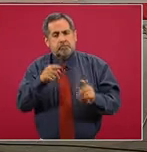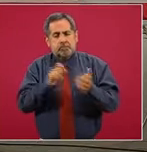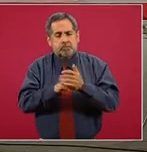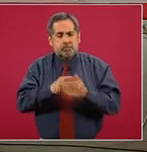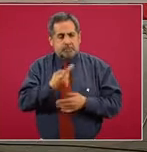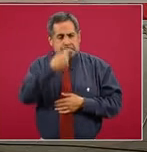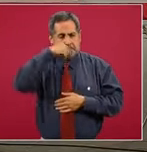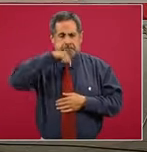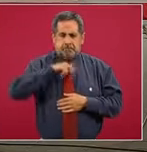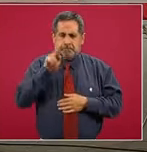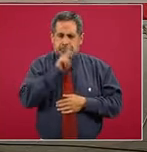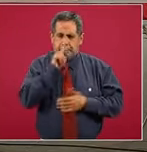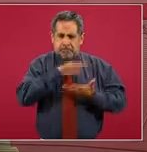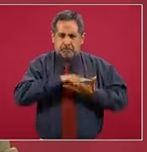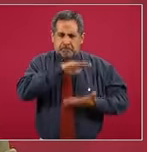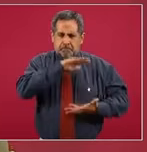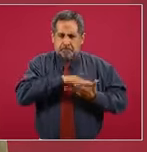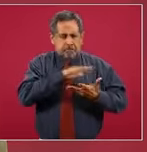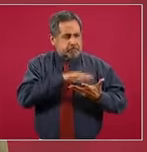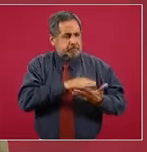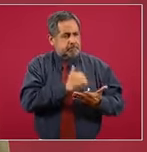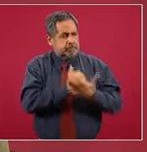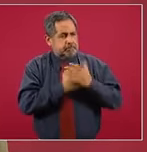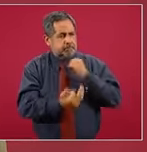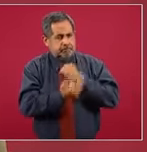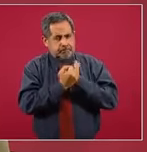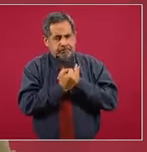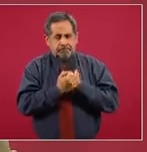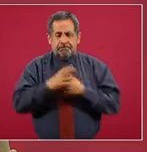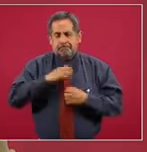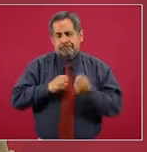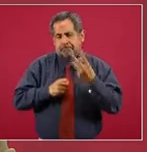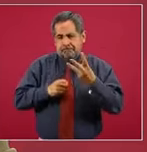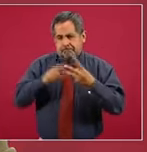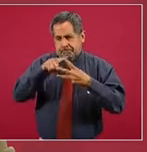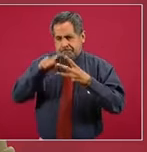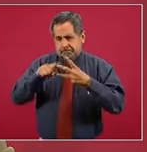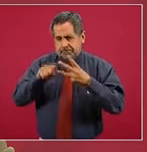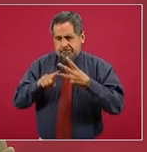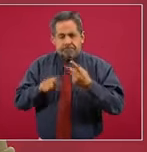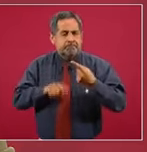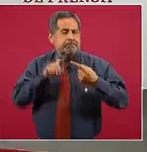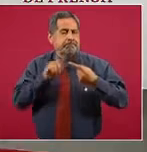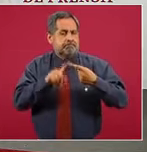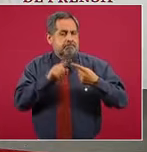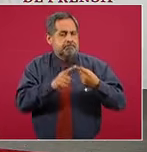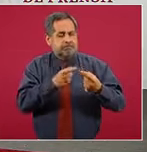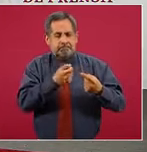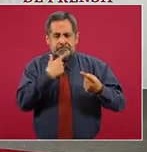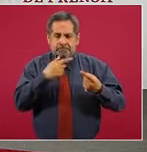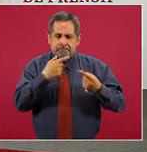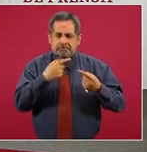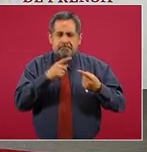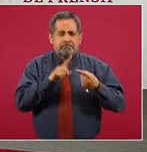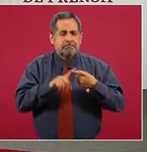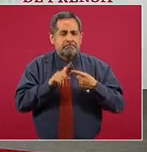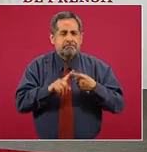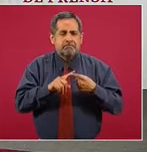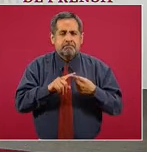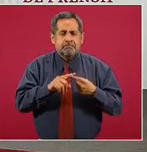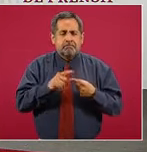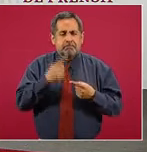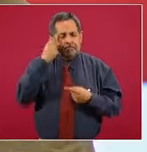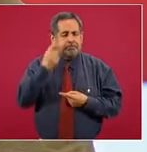ventilación mecánica, es muy importante, principalmente son 3 componentes. Un componente que es el componente de sedar